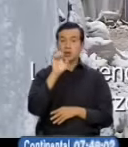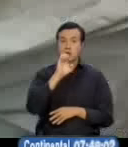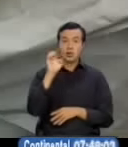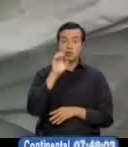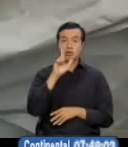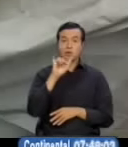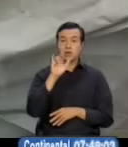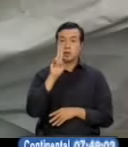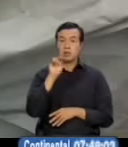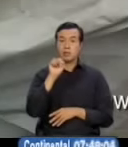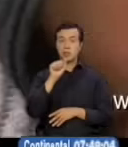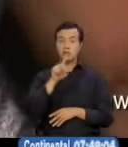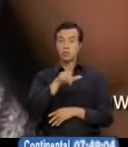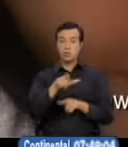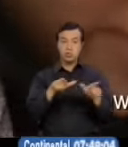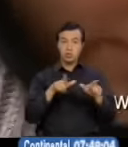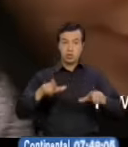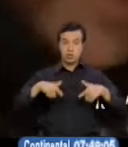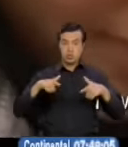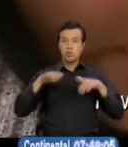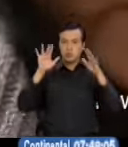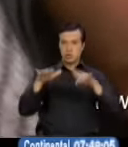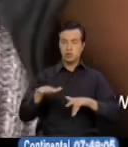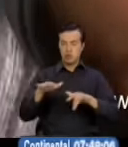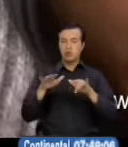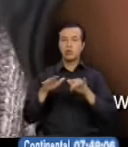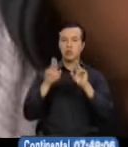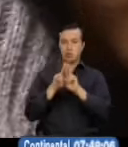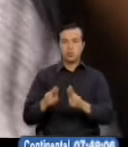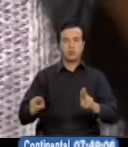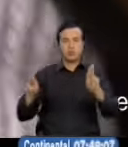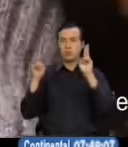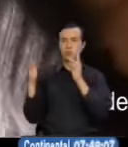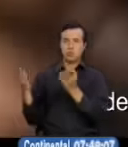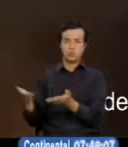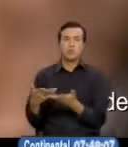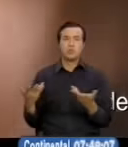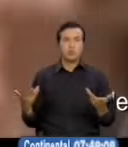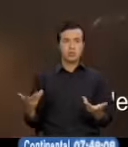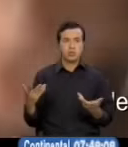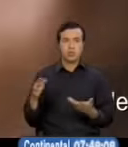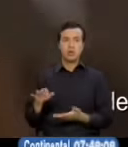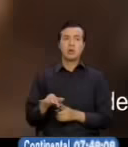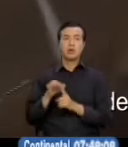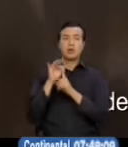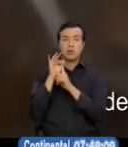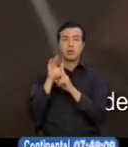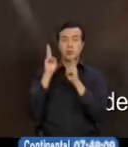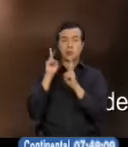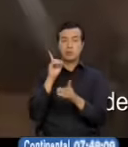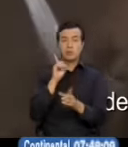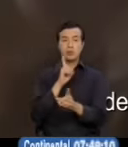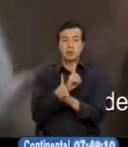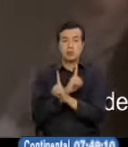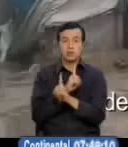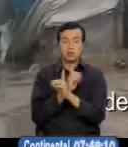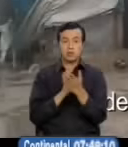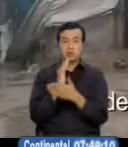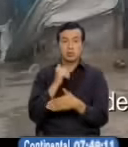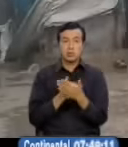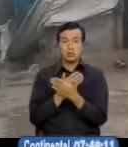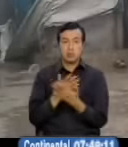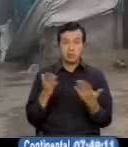Líbano. En este lugar, Moreno, en su calidad de secretario general adjunto de las Naciones Unidas y enviado especial sobre discapacidad y